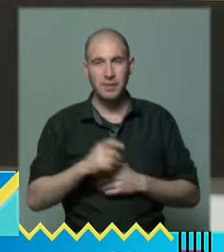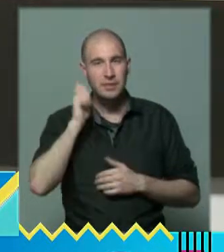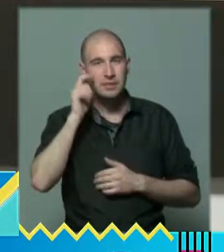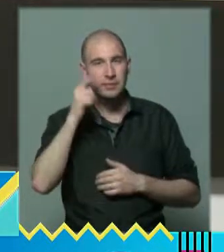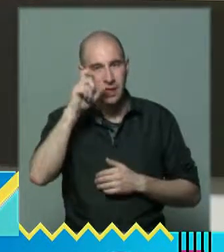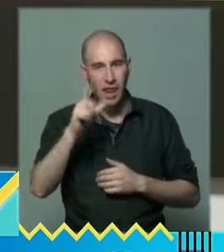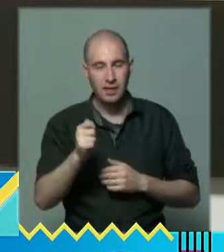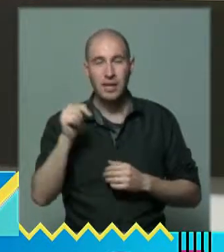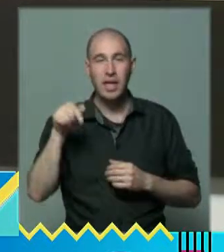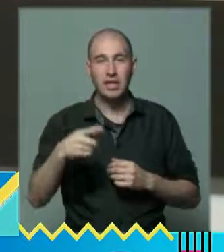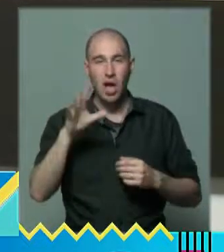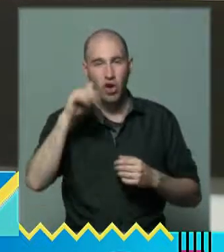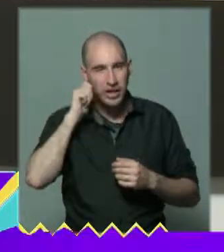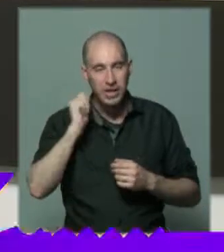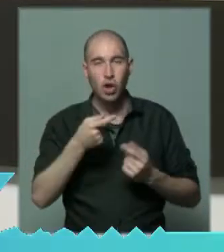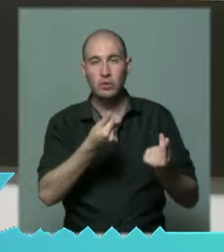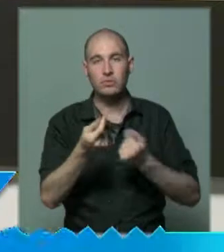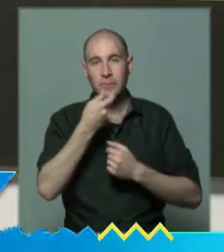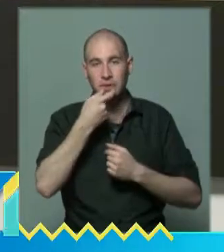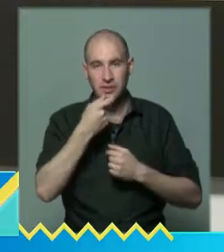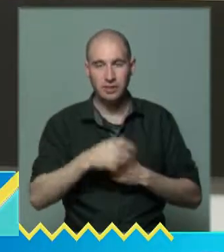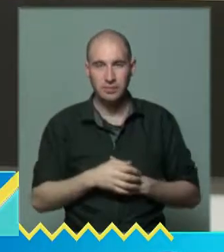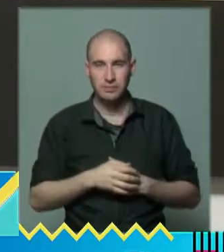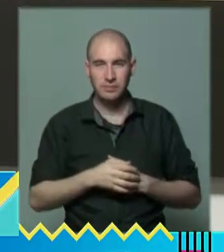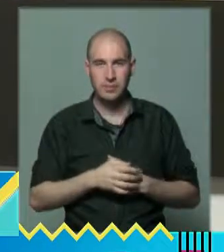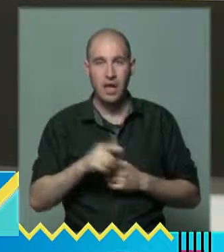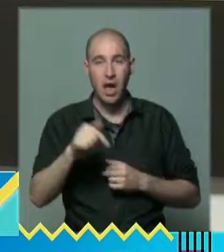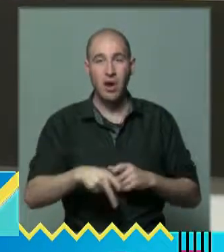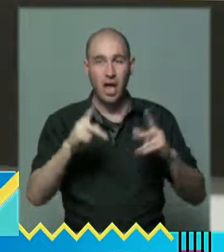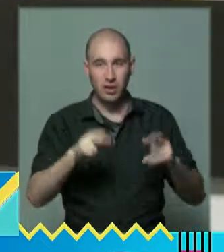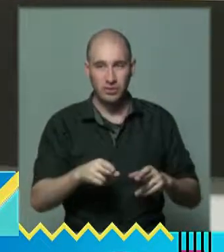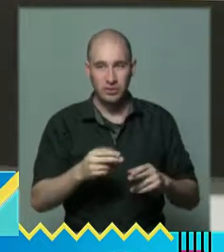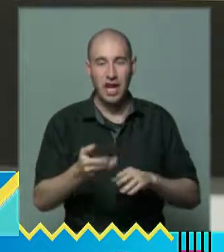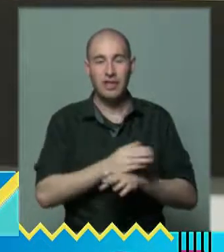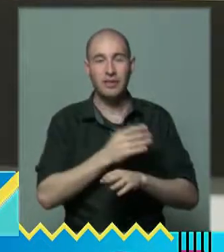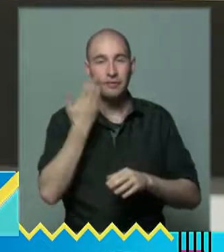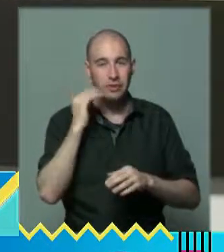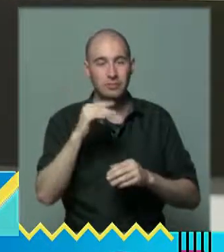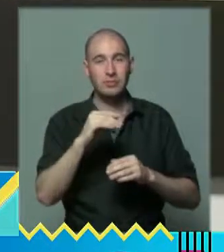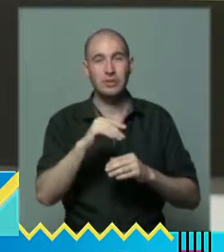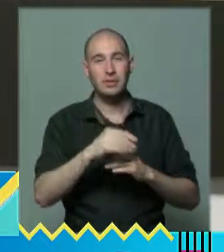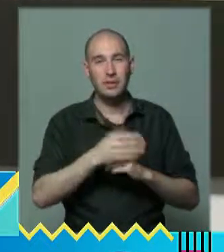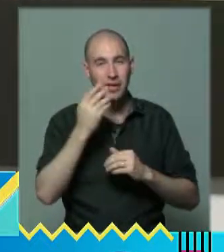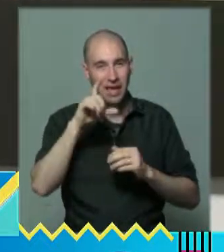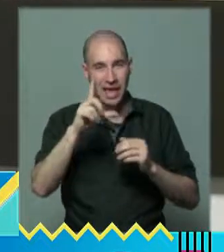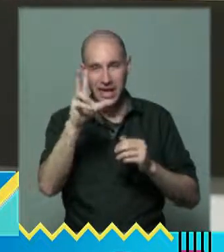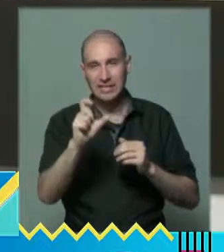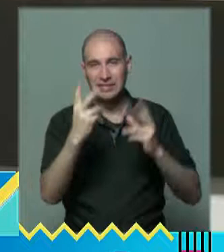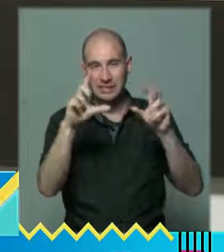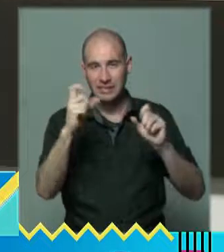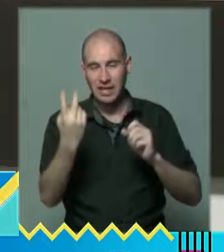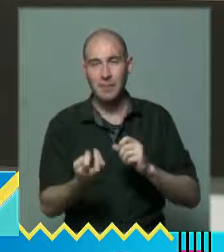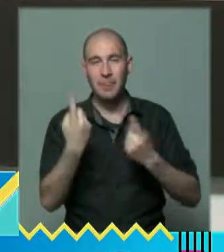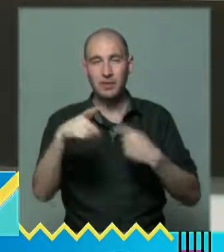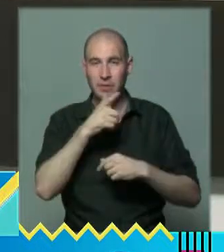Gisela Lamberti, quien es de la ONG Consumidores Mendocinos. Vamos a ir a un corte, antes repasamos las redes sociales. En Facebook y en Instagram estamos como